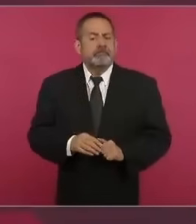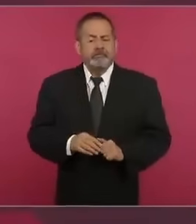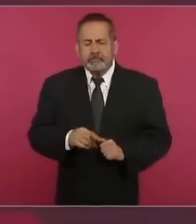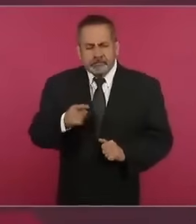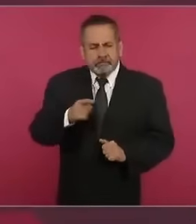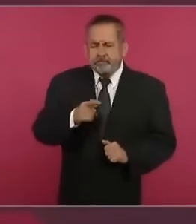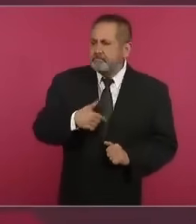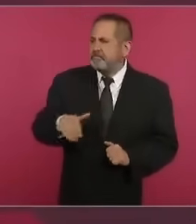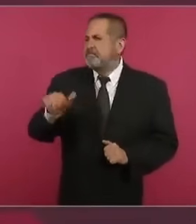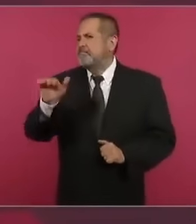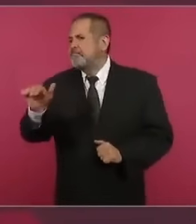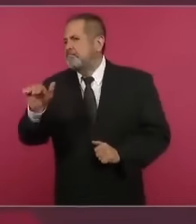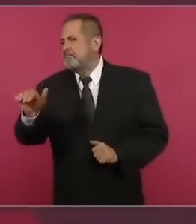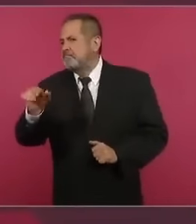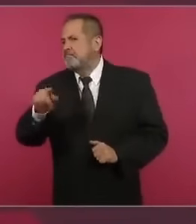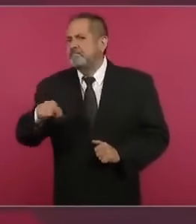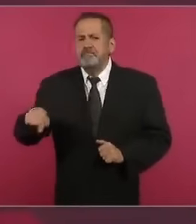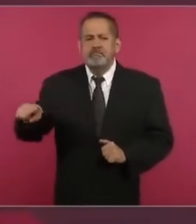buscó una